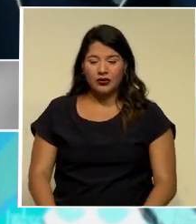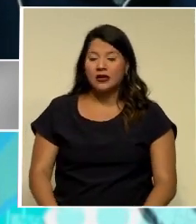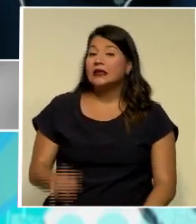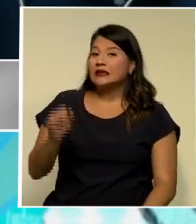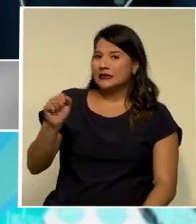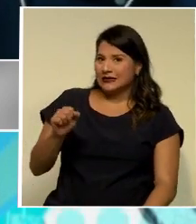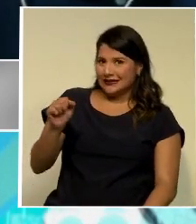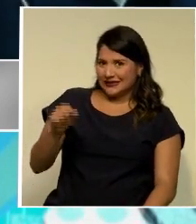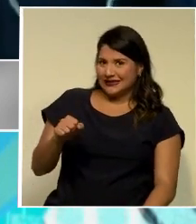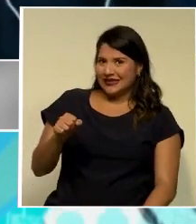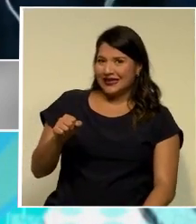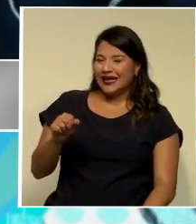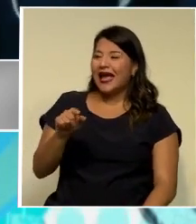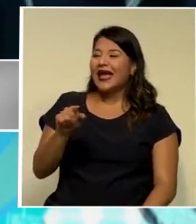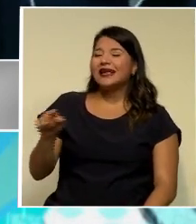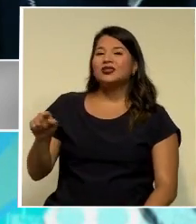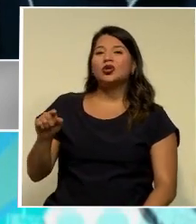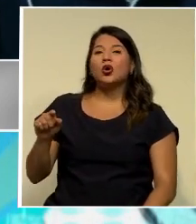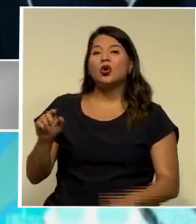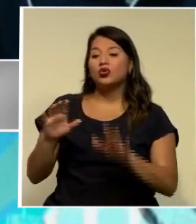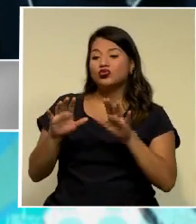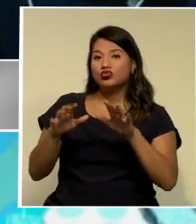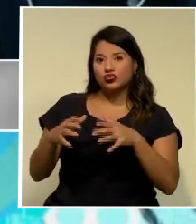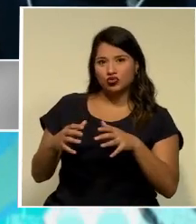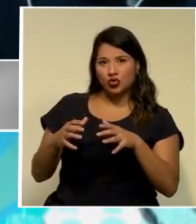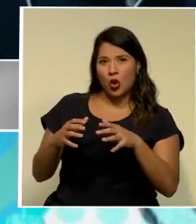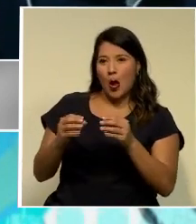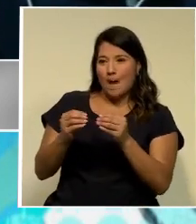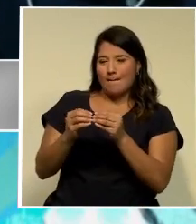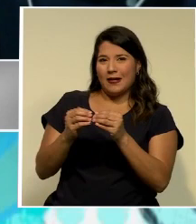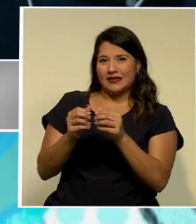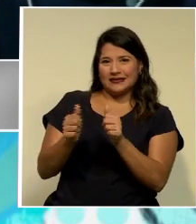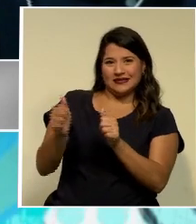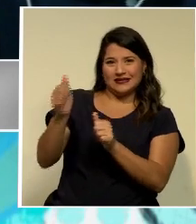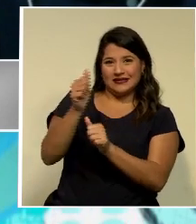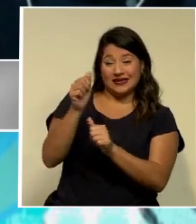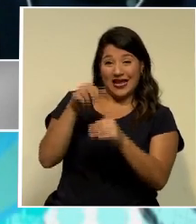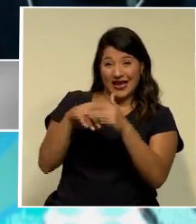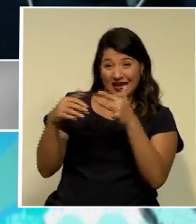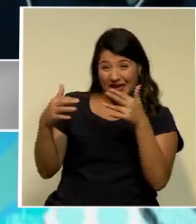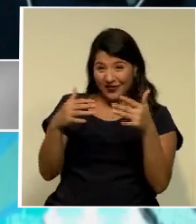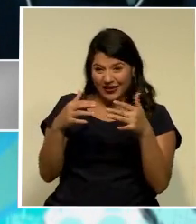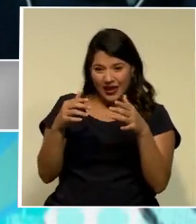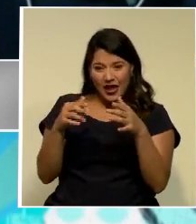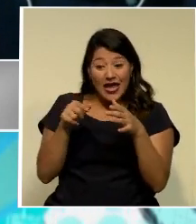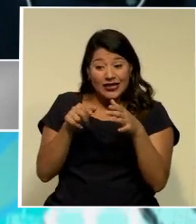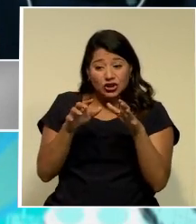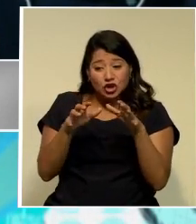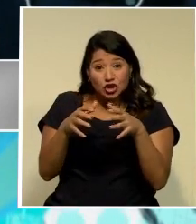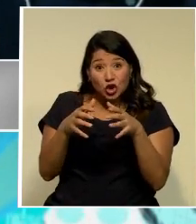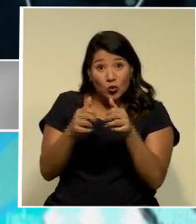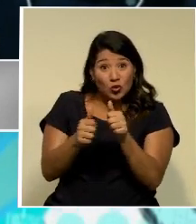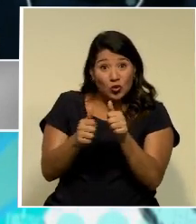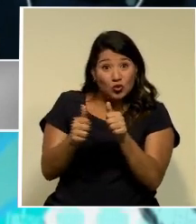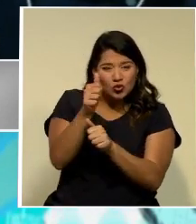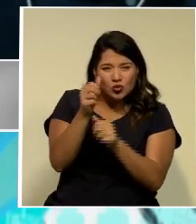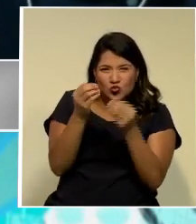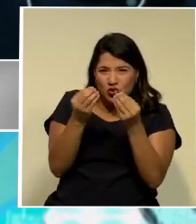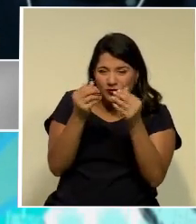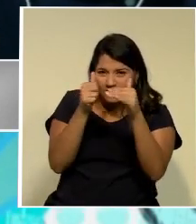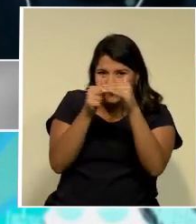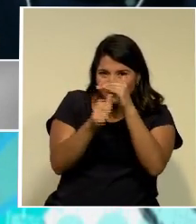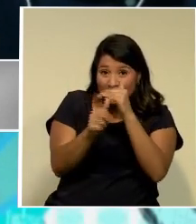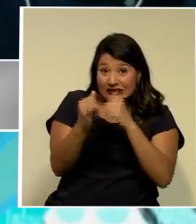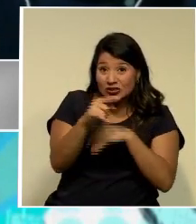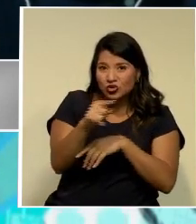Sí, estos son los cuerpos élites de la guerrilla, que están totalmente camuflados, y si se ve ahí